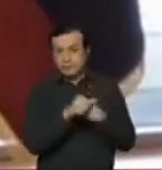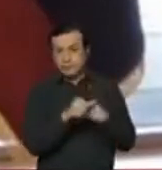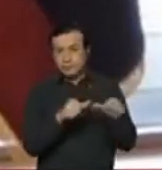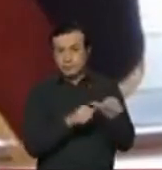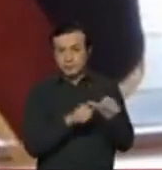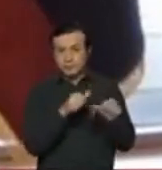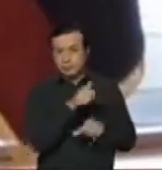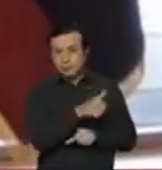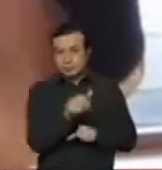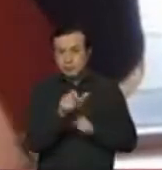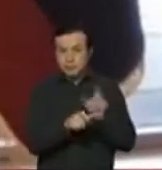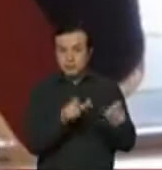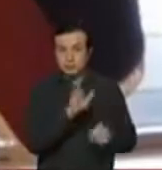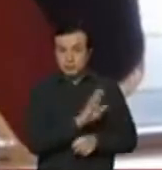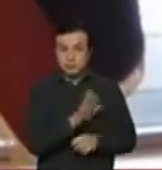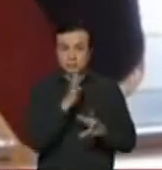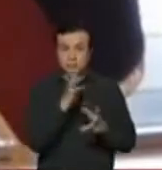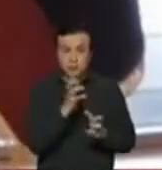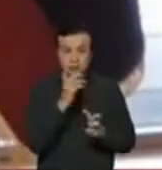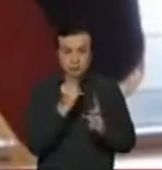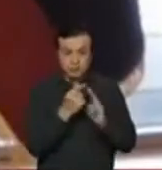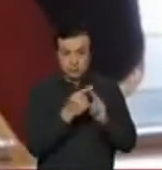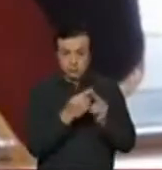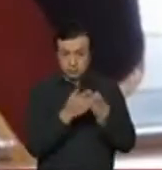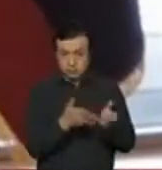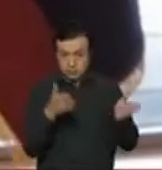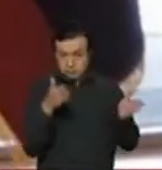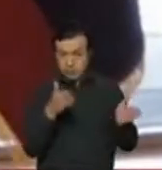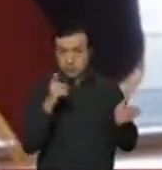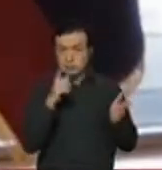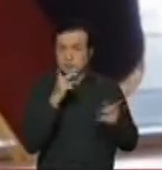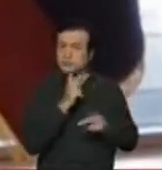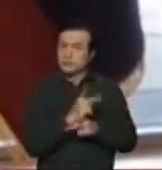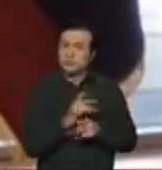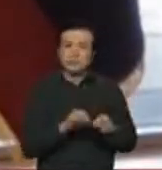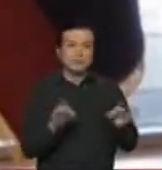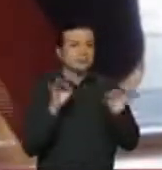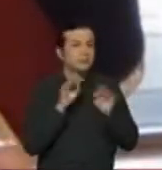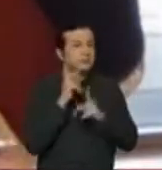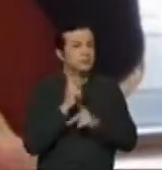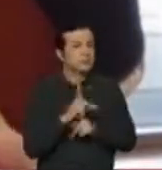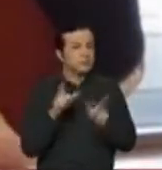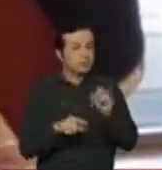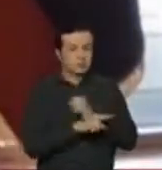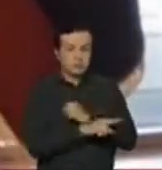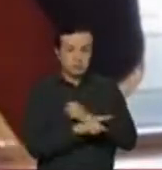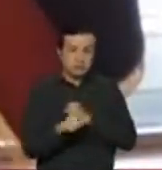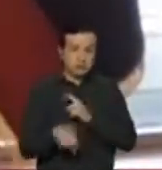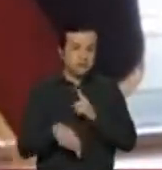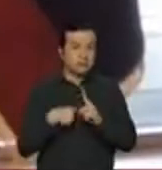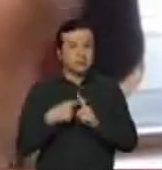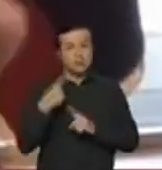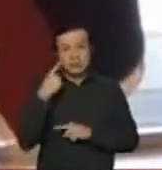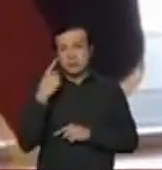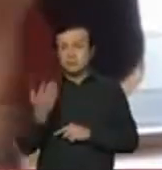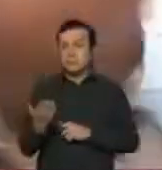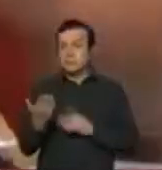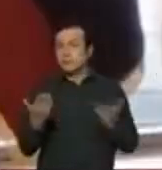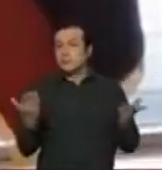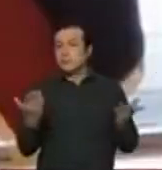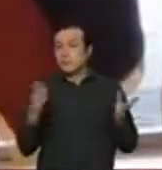a los propios afiliados que quieren los créditos. Pues tenemos que cuidar mucho al afiliado y también